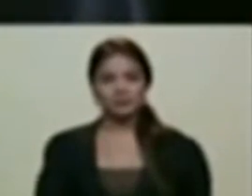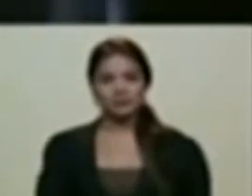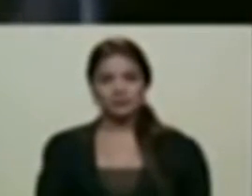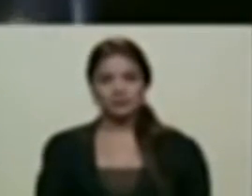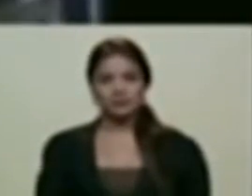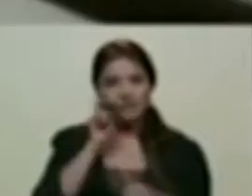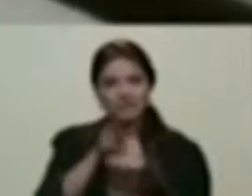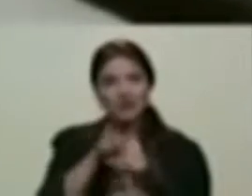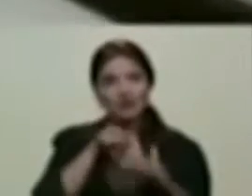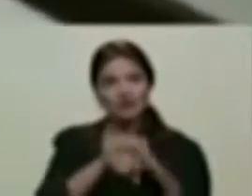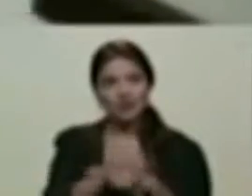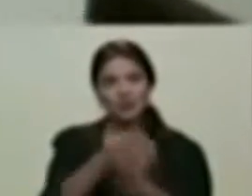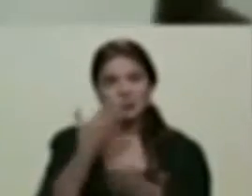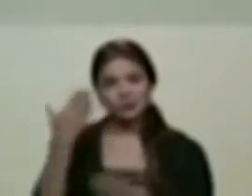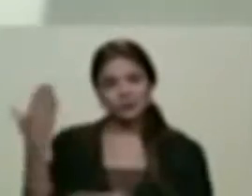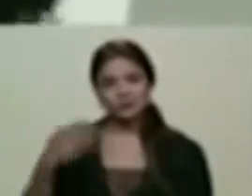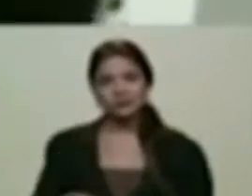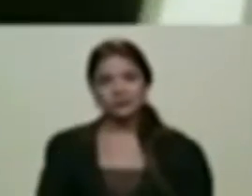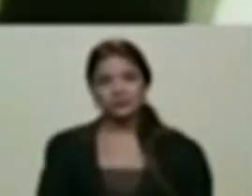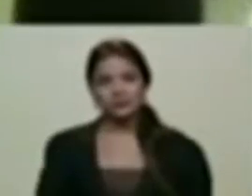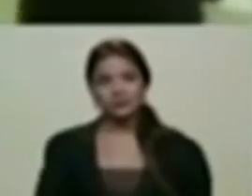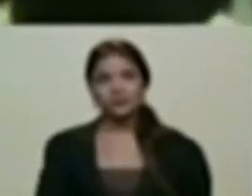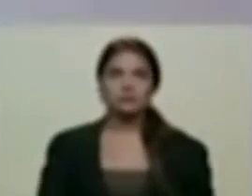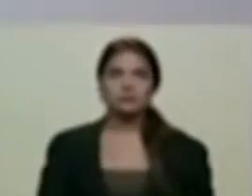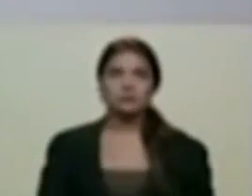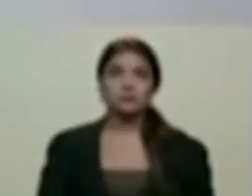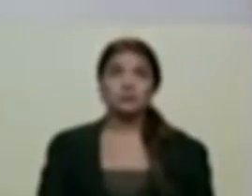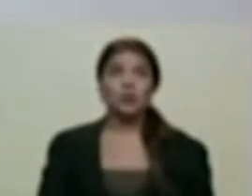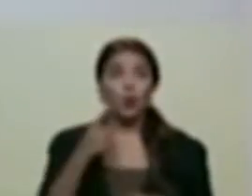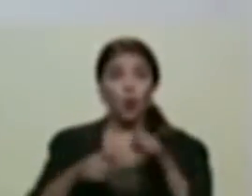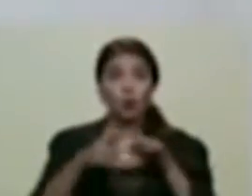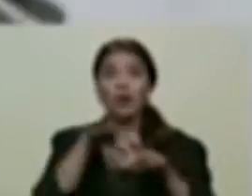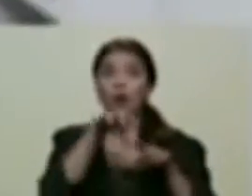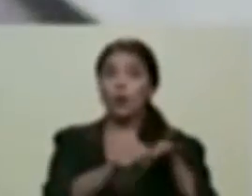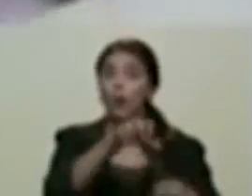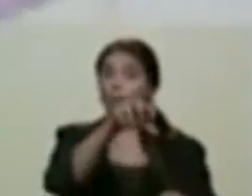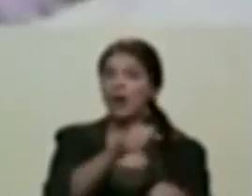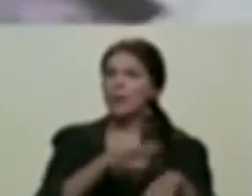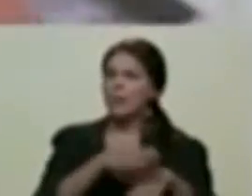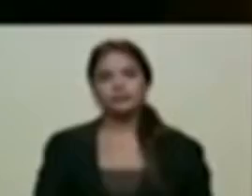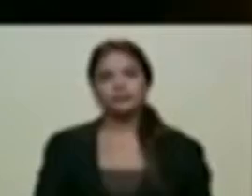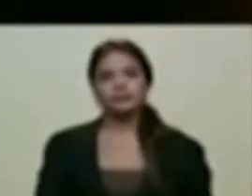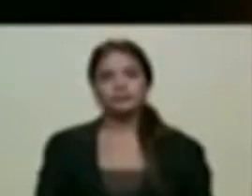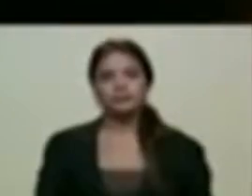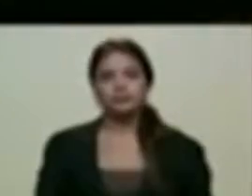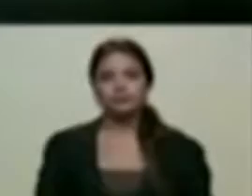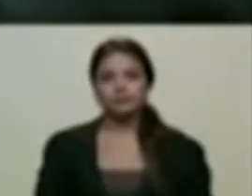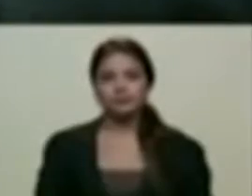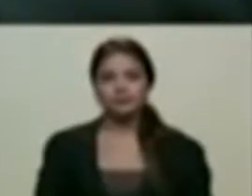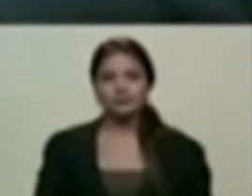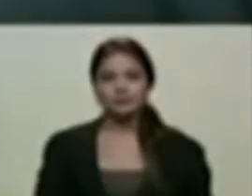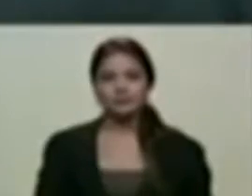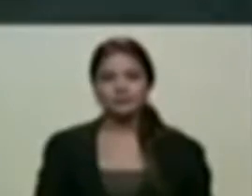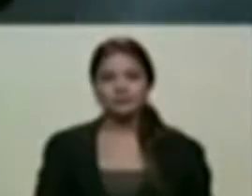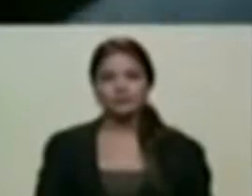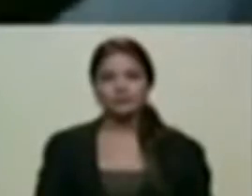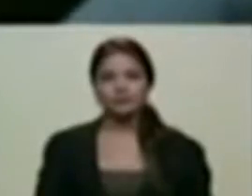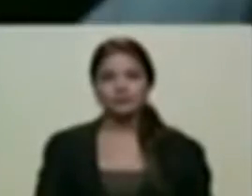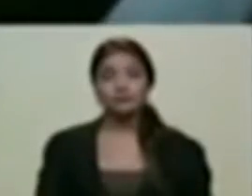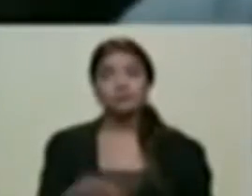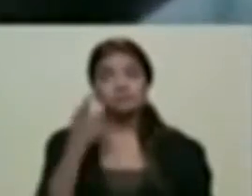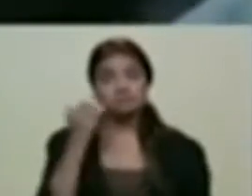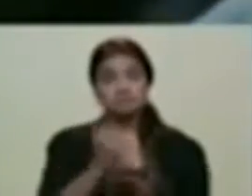en marzo y, tras ser destituida por la Asamblea Constituyente, abandonó Venezuela el pasado viernes, huyendo primero a Colombia. Denuncia